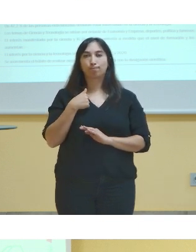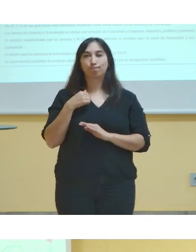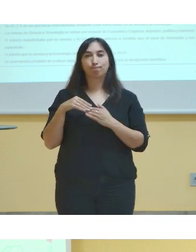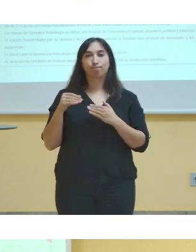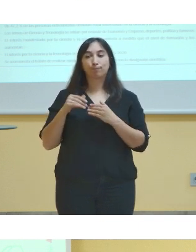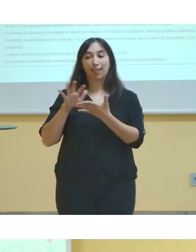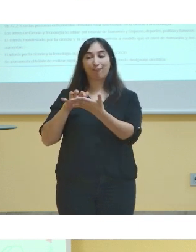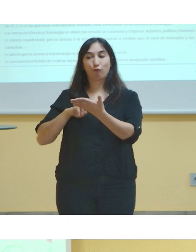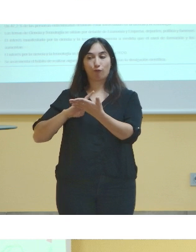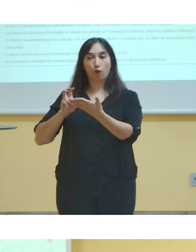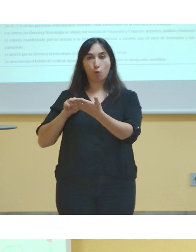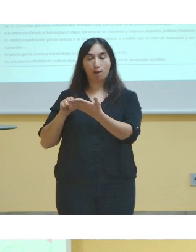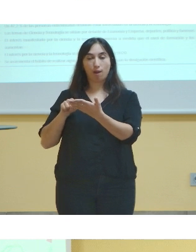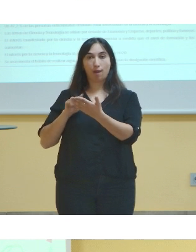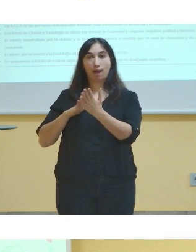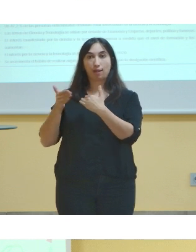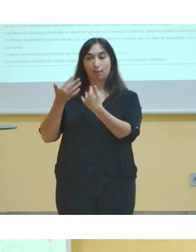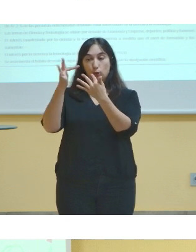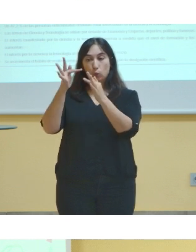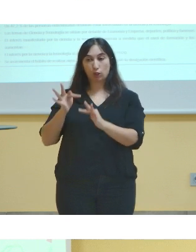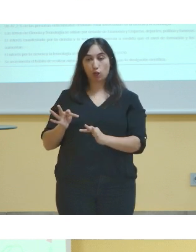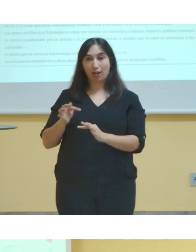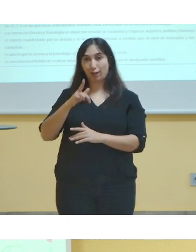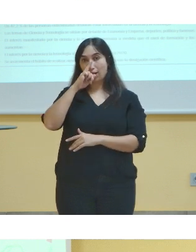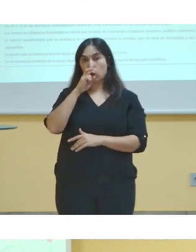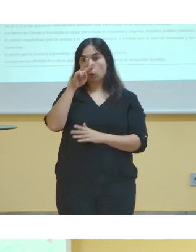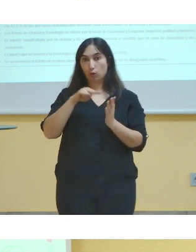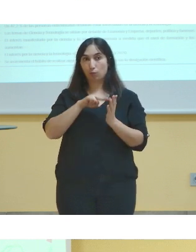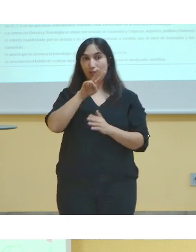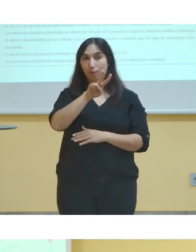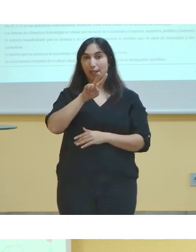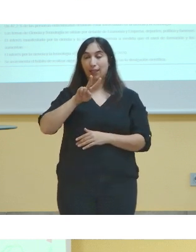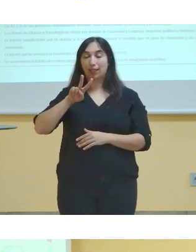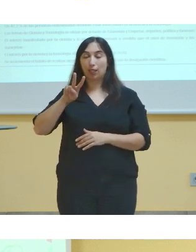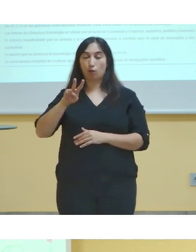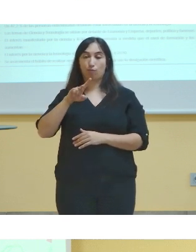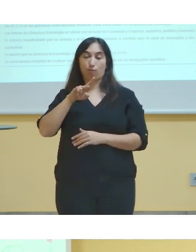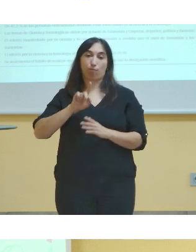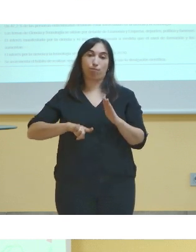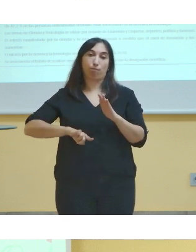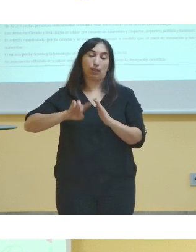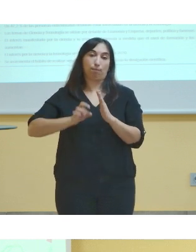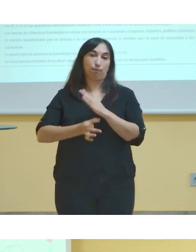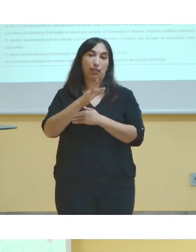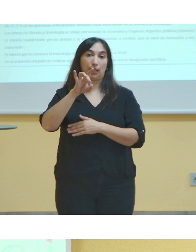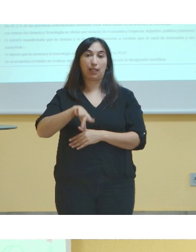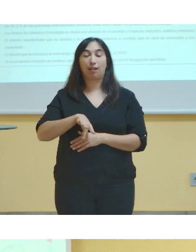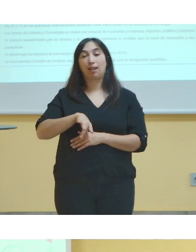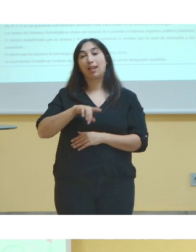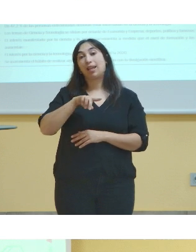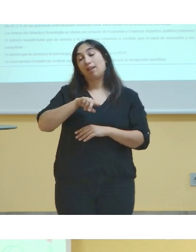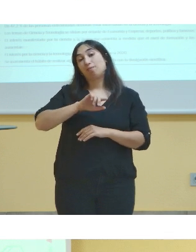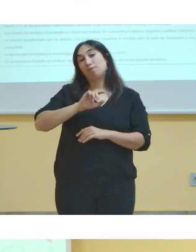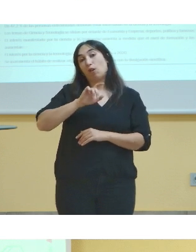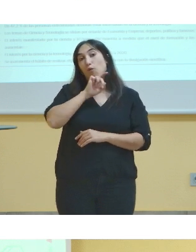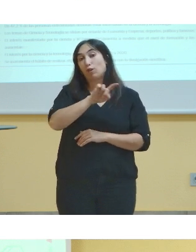un informe que, a través de unos cuestionarios que desarrolló en 2022 la FECIT. La FECIT es la Fundación Española para la Ciencia y la Tecnología. Es